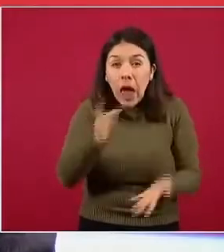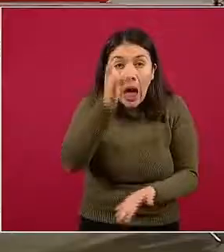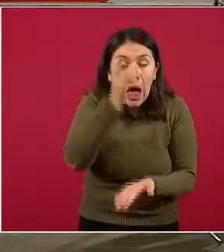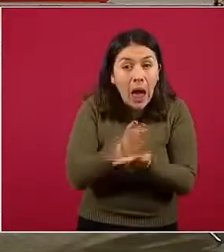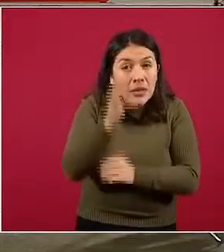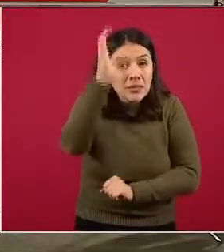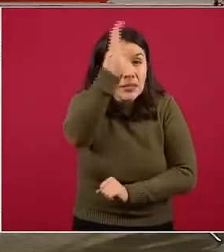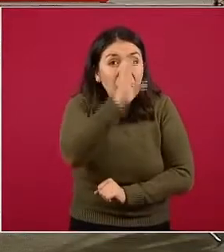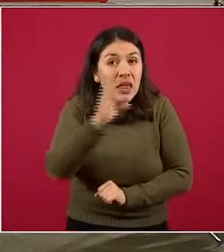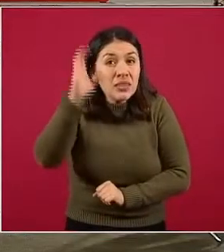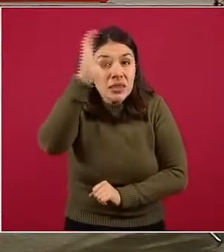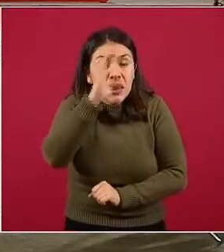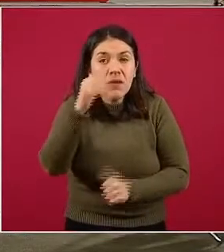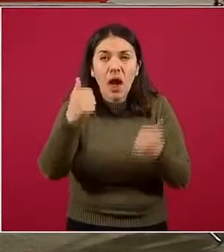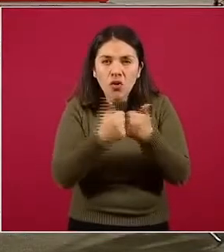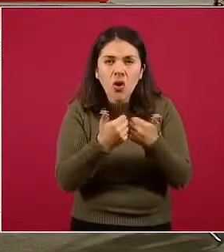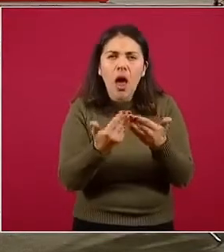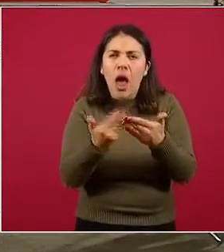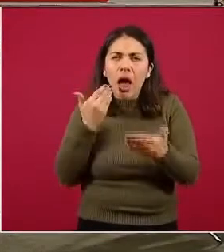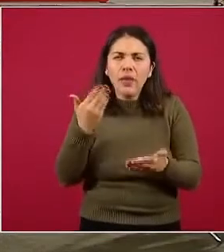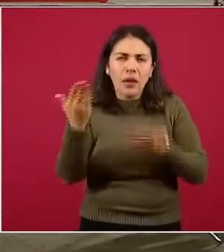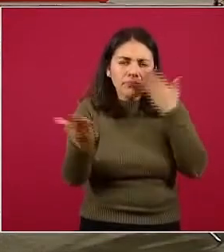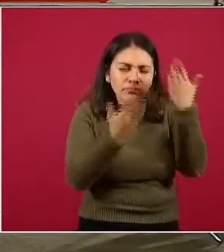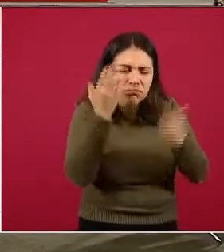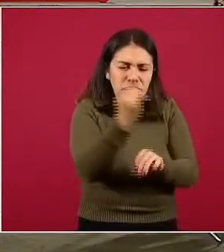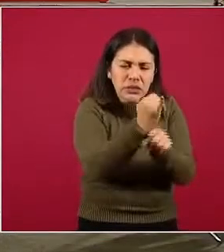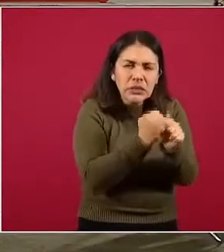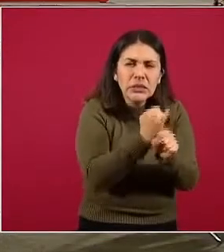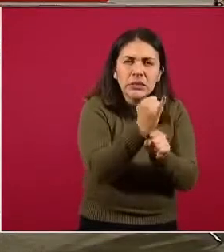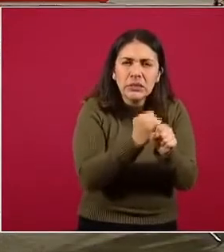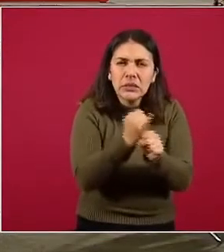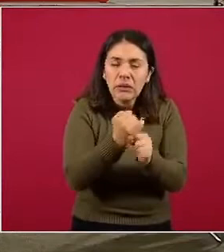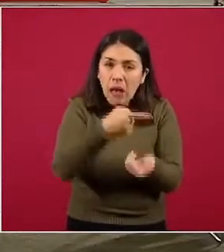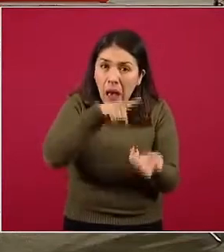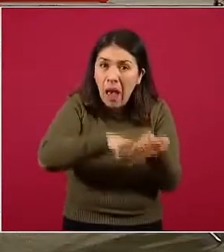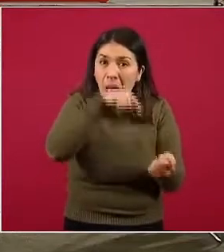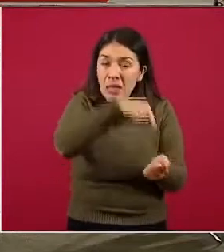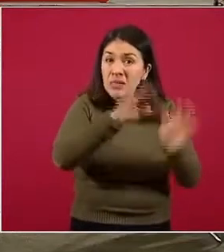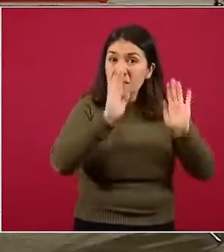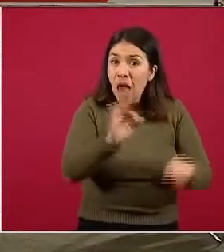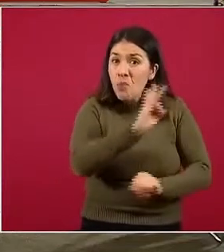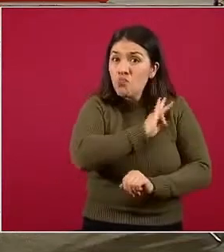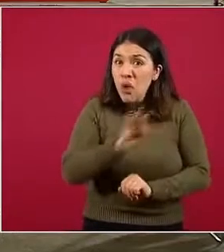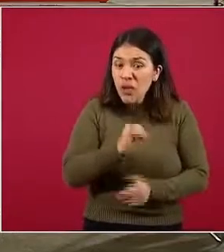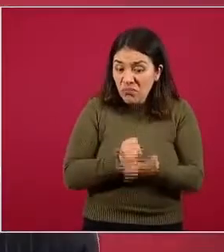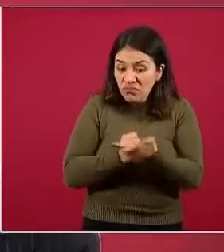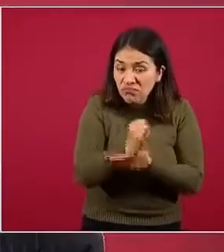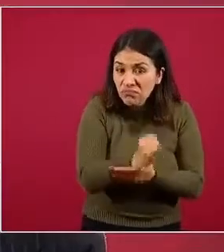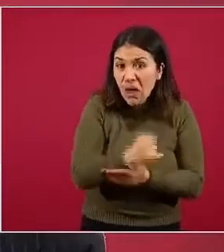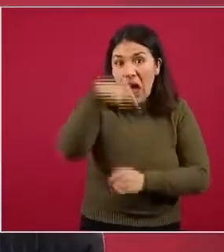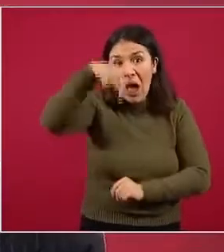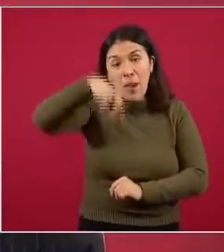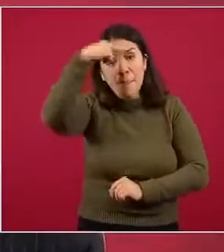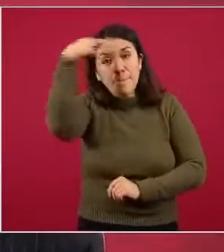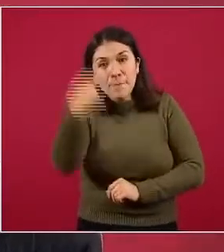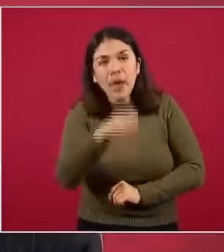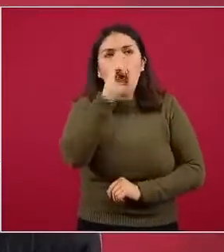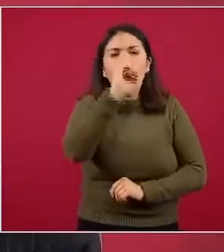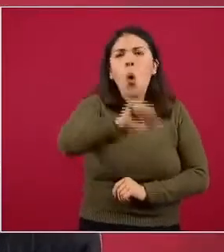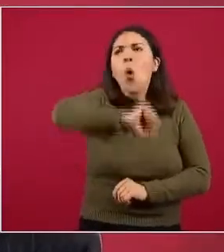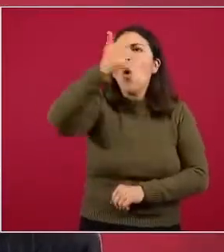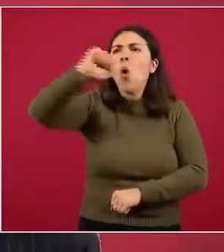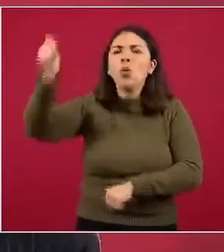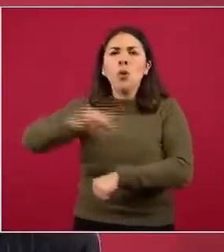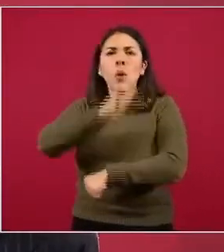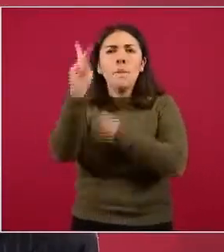científica derivada de los ensayos clínicos necesaria para que se apruebe en México o cualquier país del